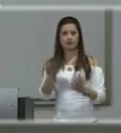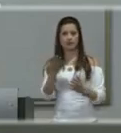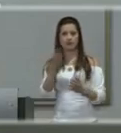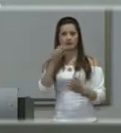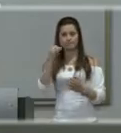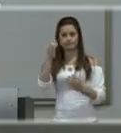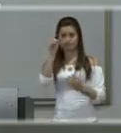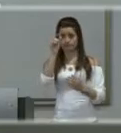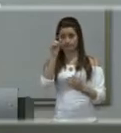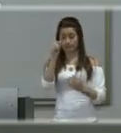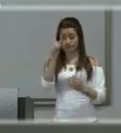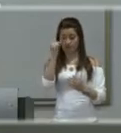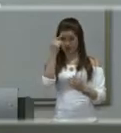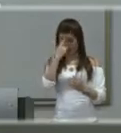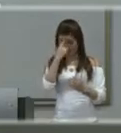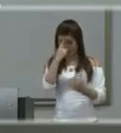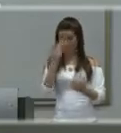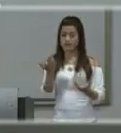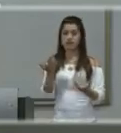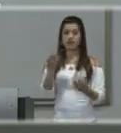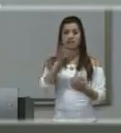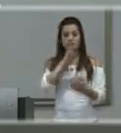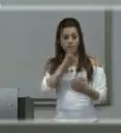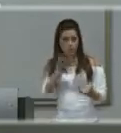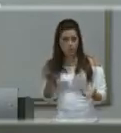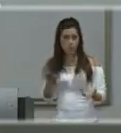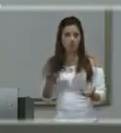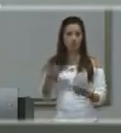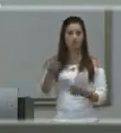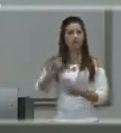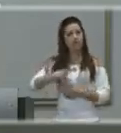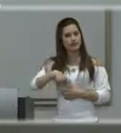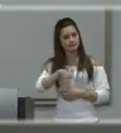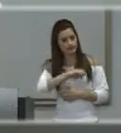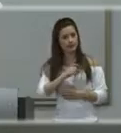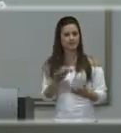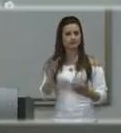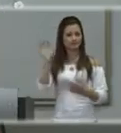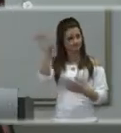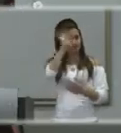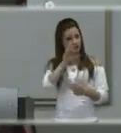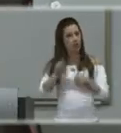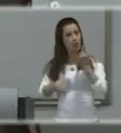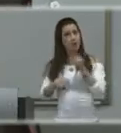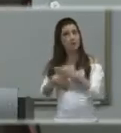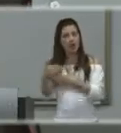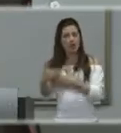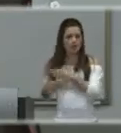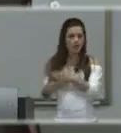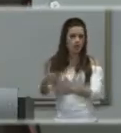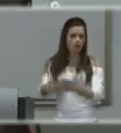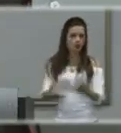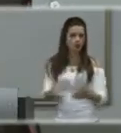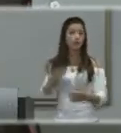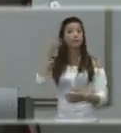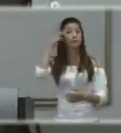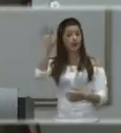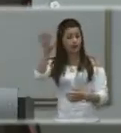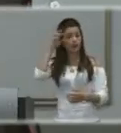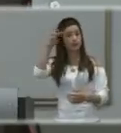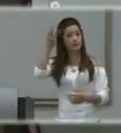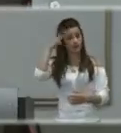algunos estados, en Suecia, en España. Entonces, ya existe hoy en día una discusión, en México, de hecho,